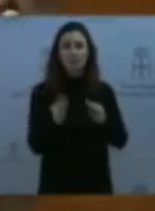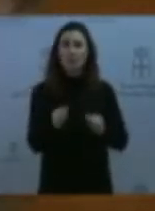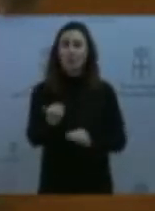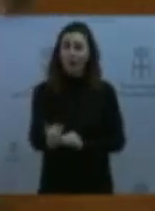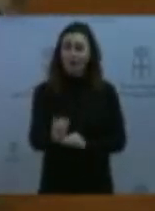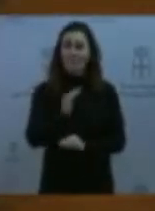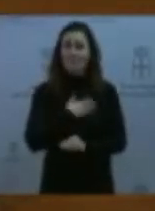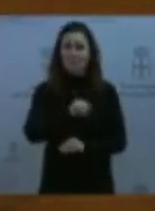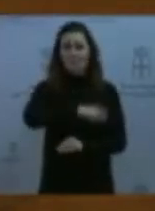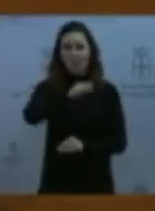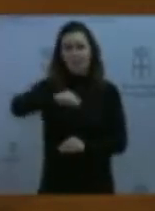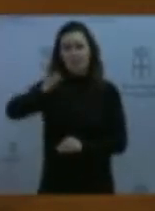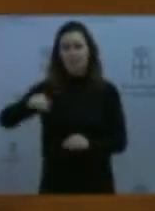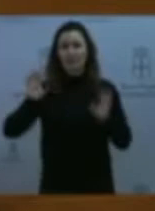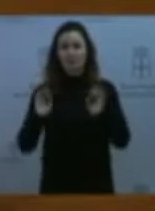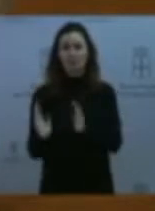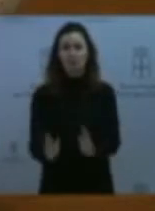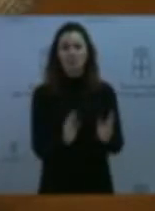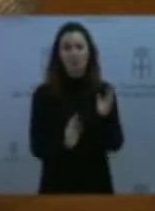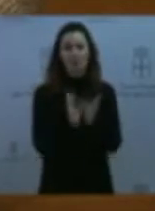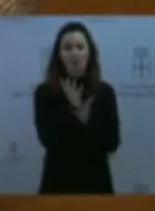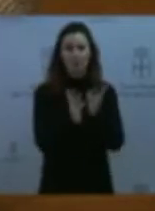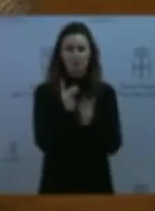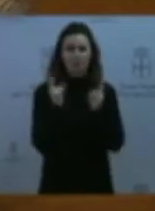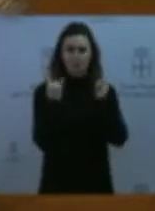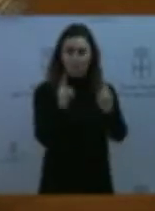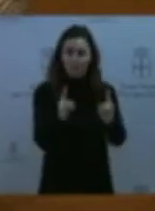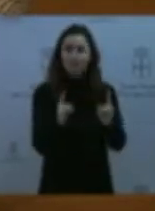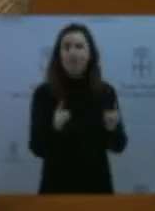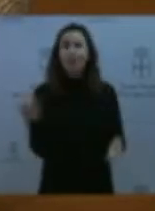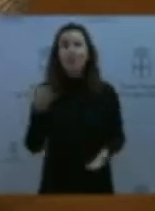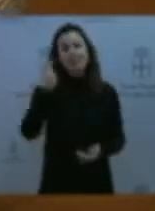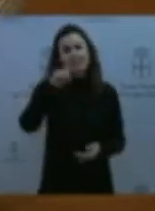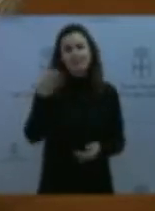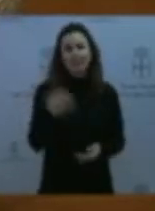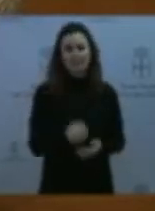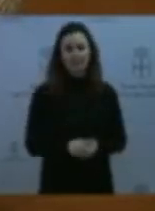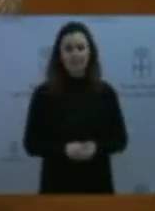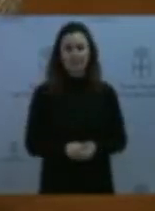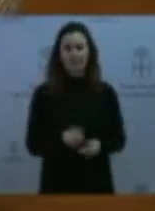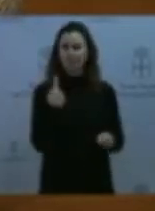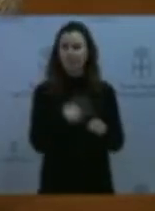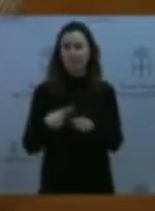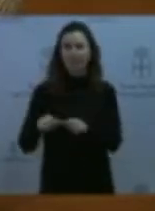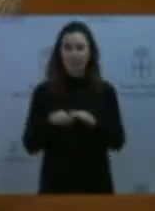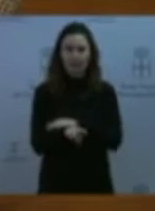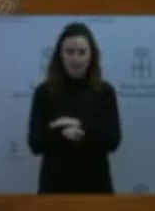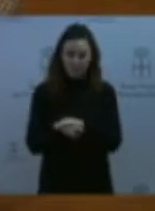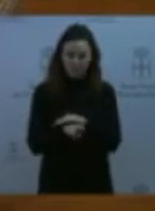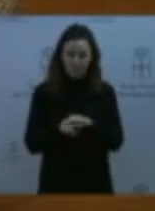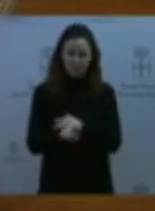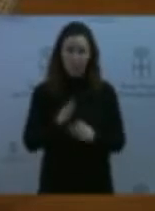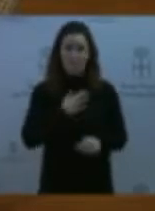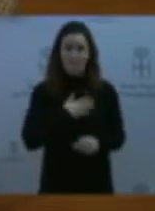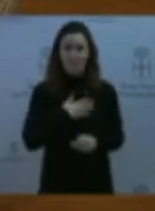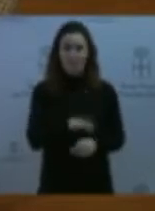forestal se deben de tener en cuenta la diversidad de los recursos de nuestro espacio natural y saber coordinar y